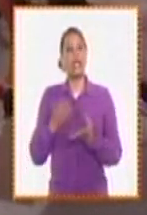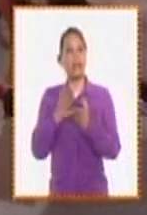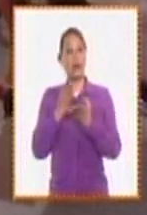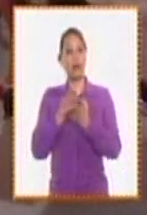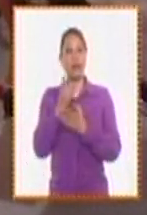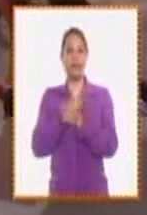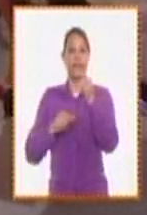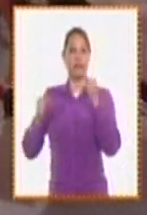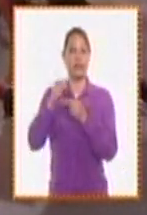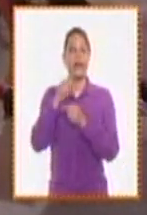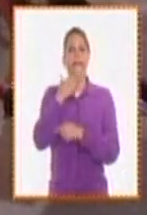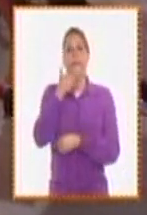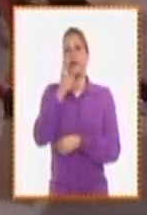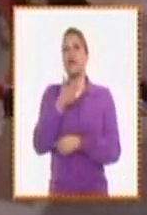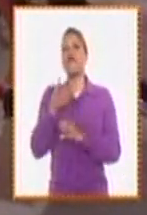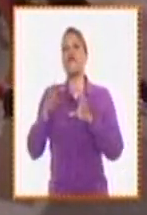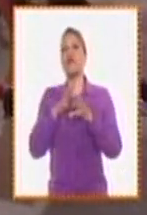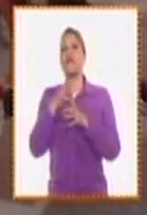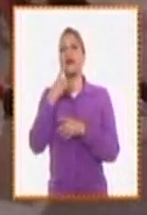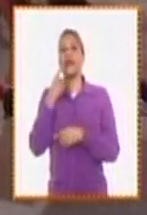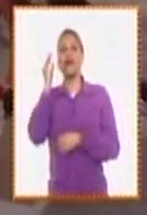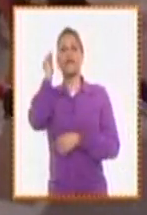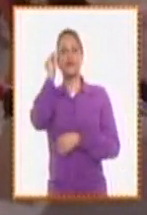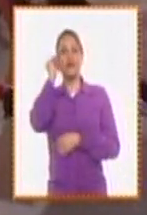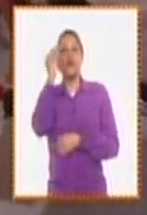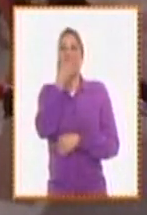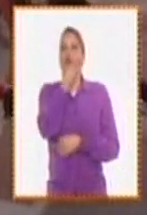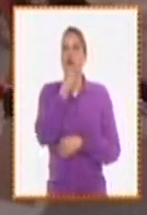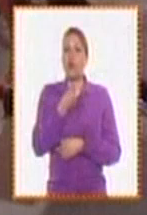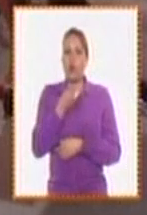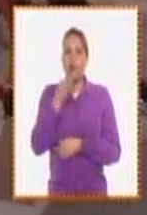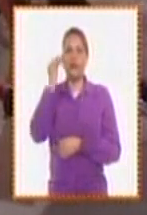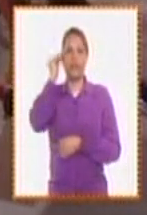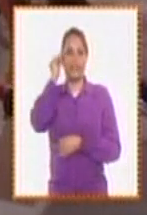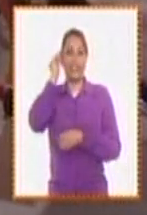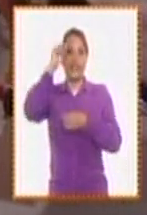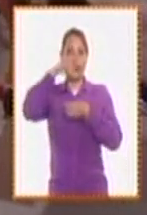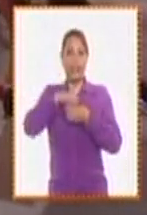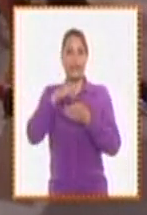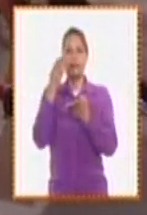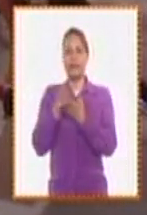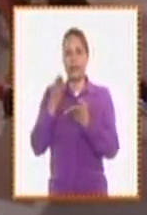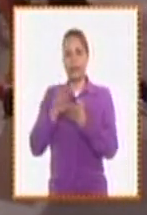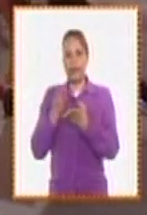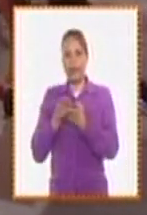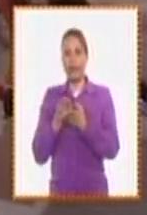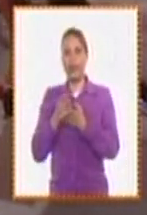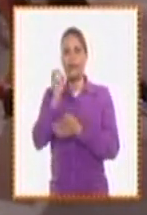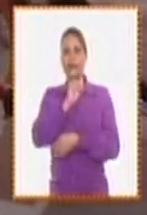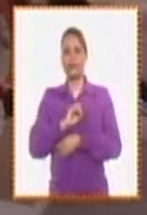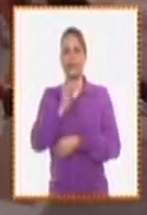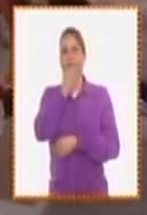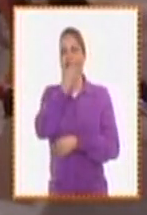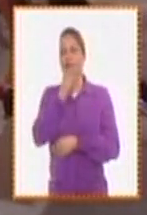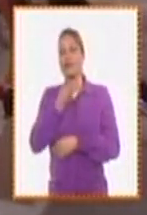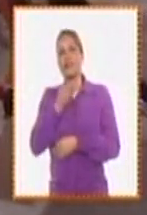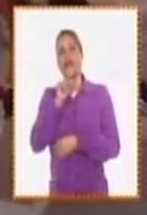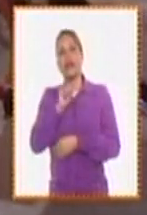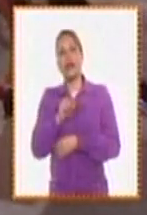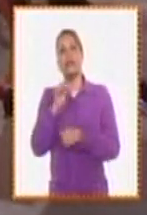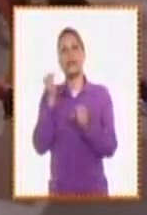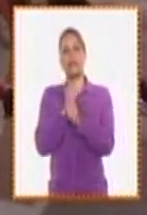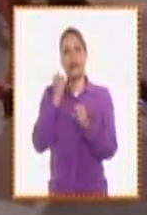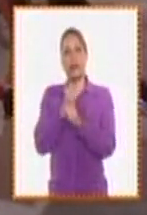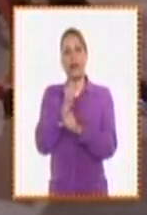llegar está en los mismos jóvenes, en cómo articular desde nuestras organizaciones estudiantiles, de nuestras organizaciones juveniles también, ese